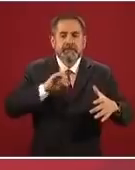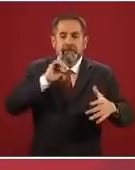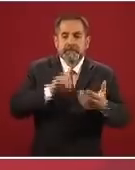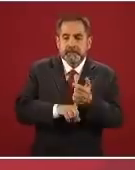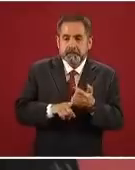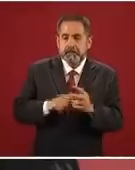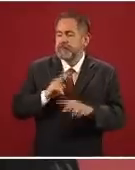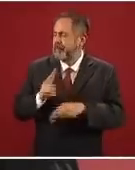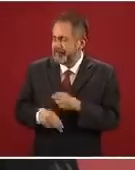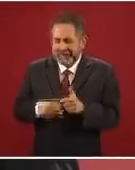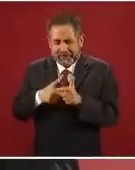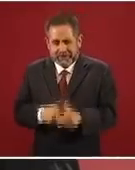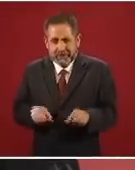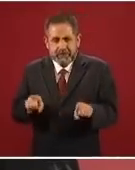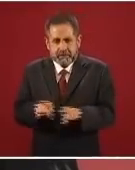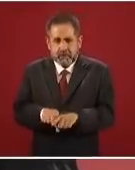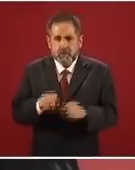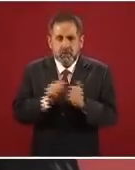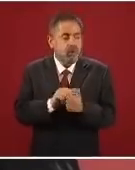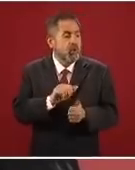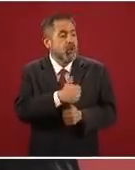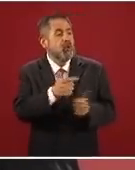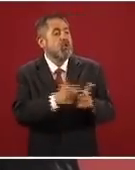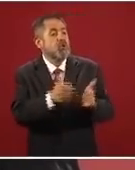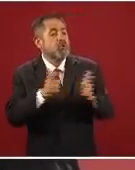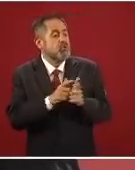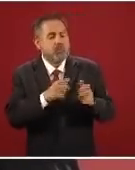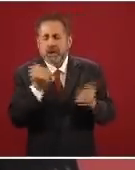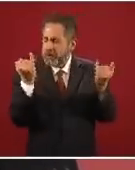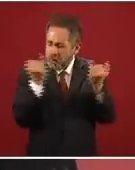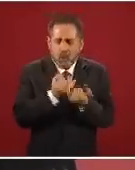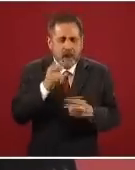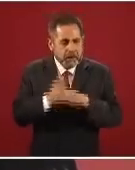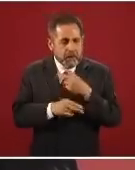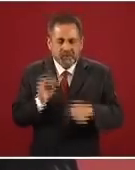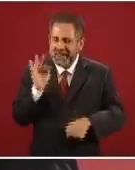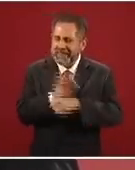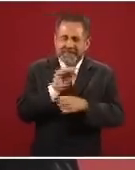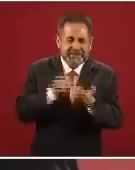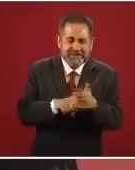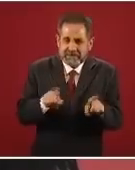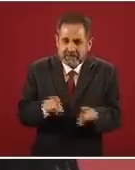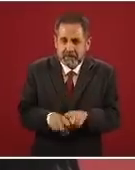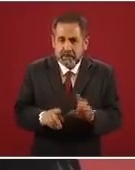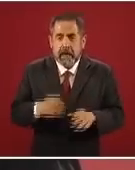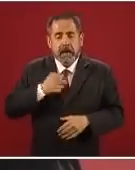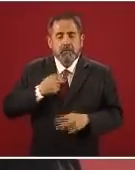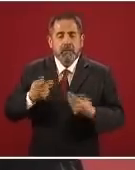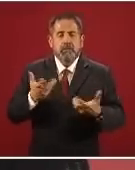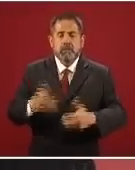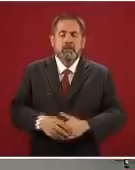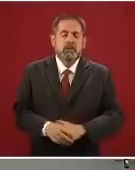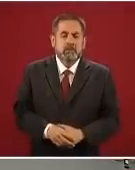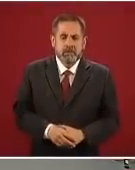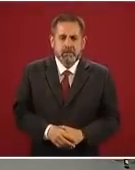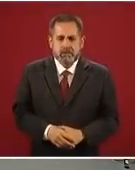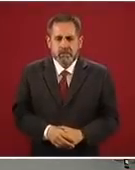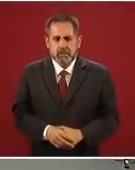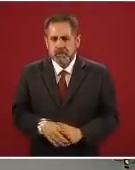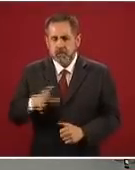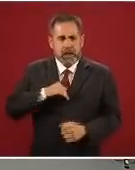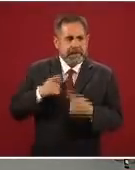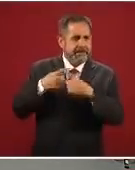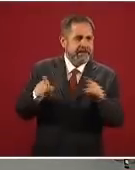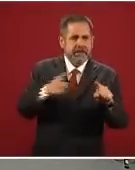lo haríamos lo mismo con cualquier grupo vulnerable, cualquiera. Eso es lo que estamos haciendo. Entonces no haría la